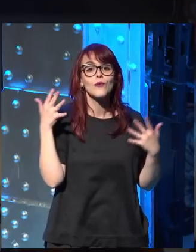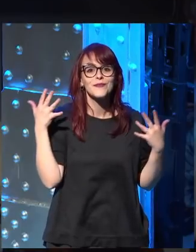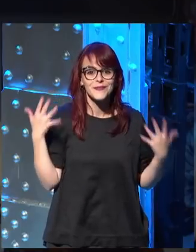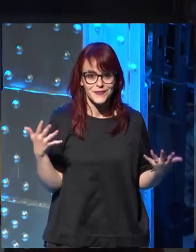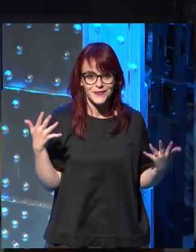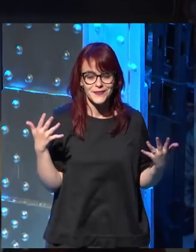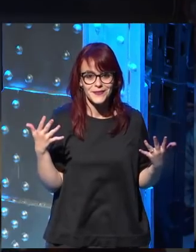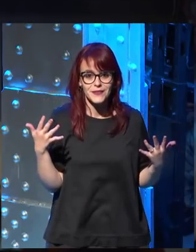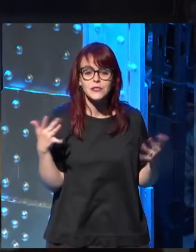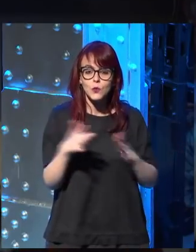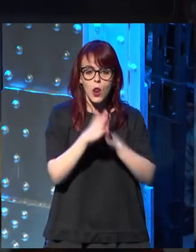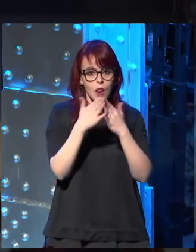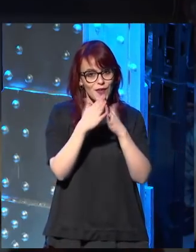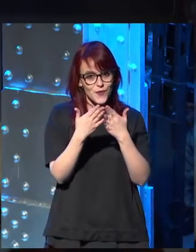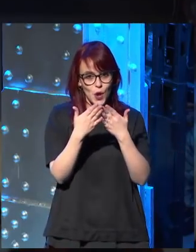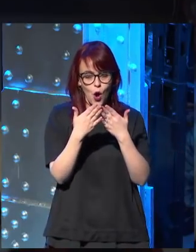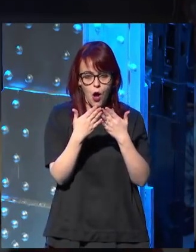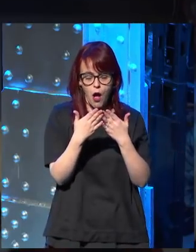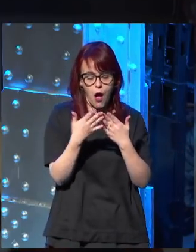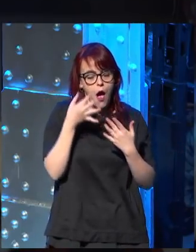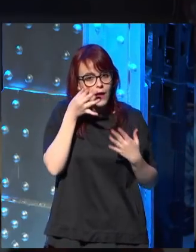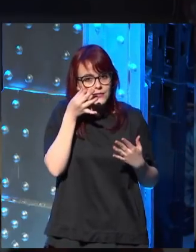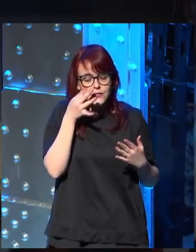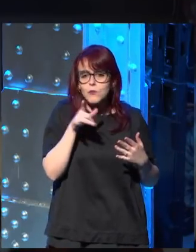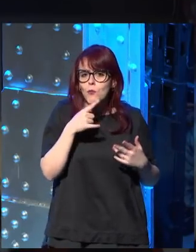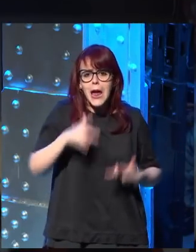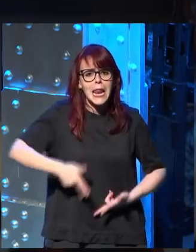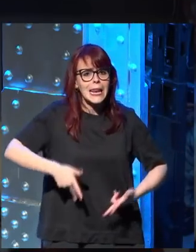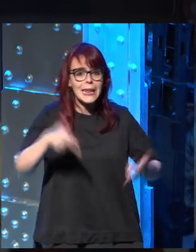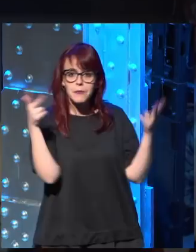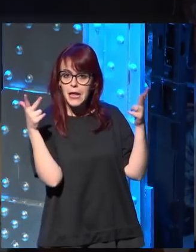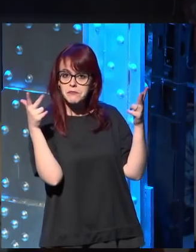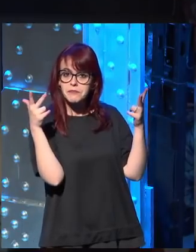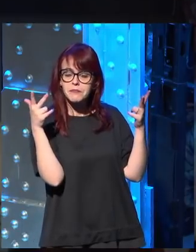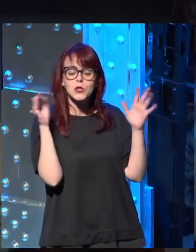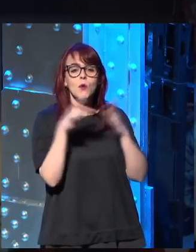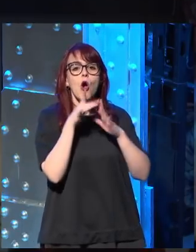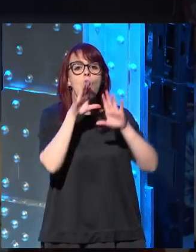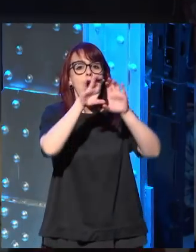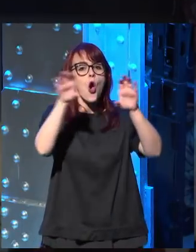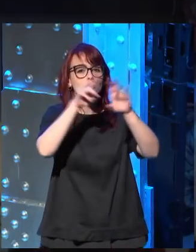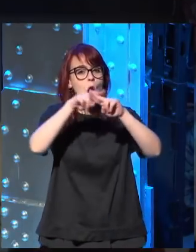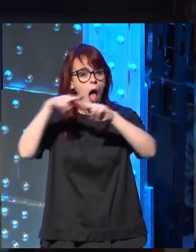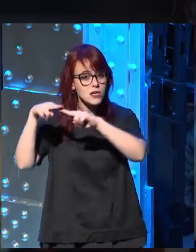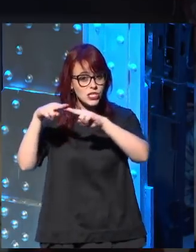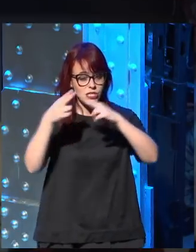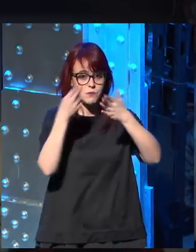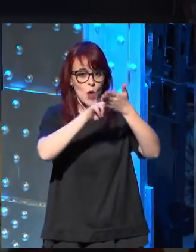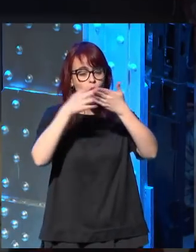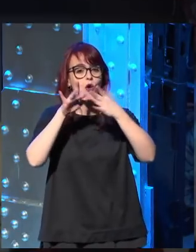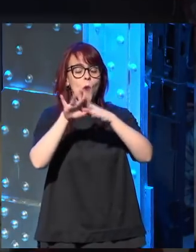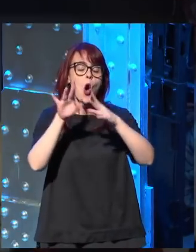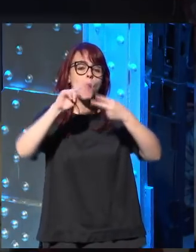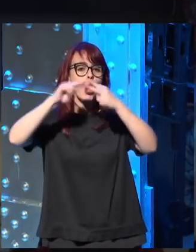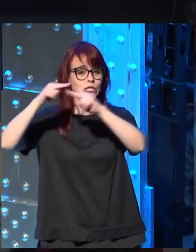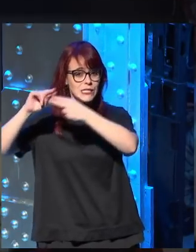y es un libro verdaderamente y radicalmente libre, ¿no? En ese sentido, el collage, esta especie de mosaico también,